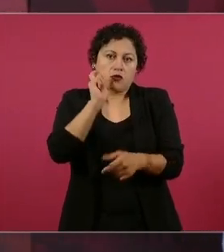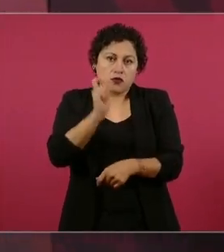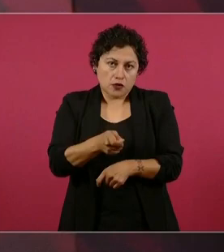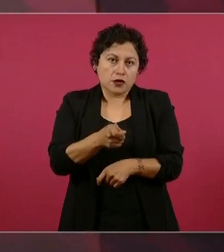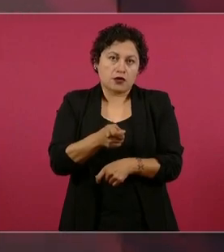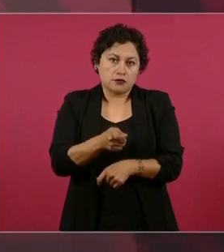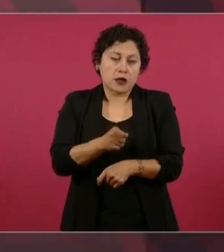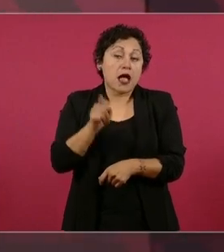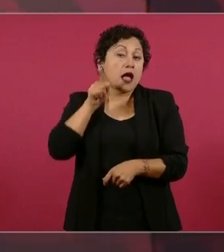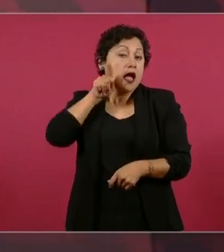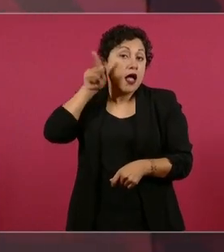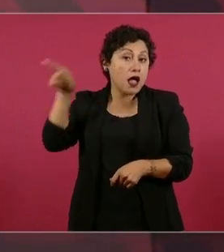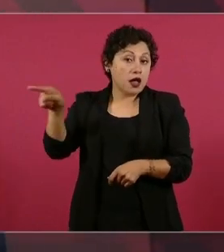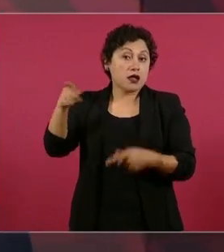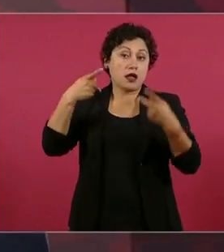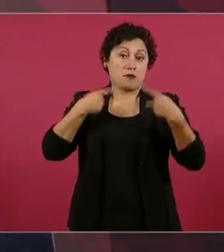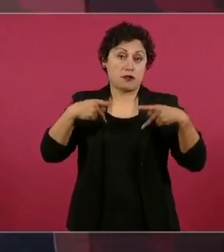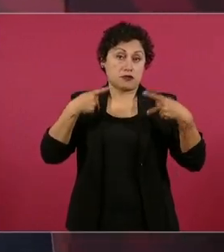participaron sabían